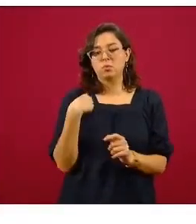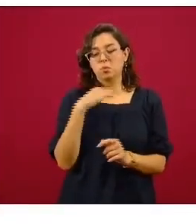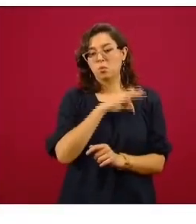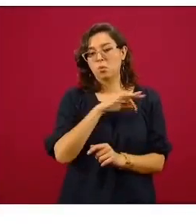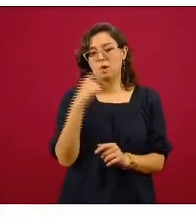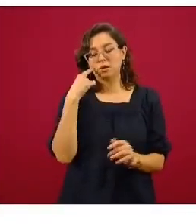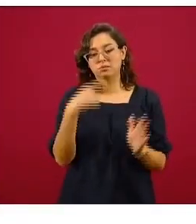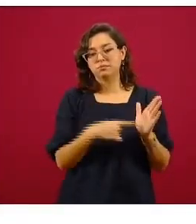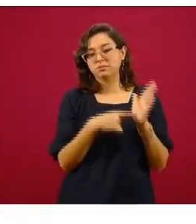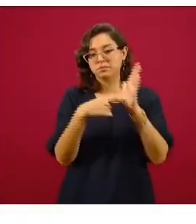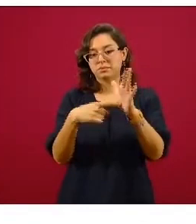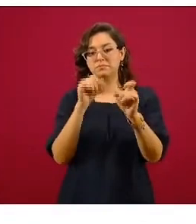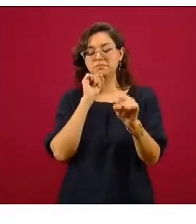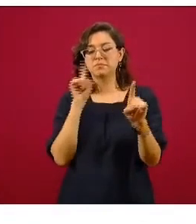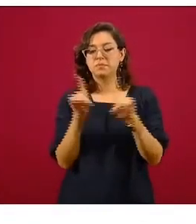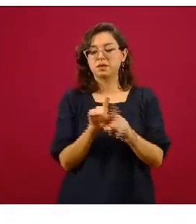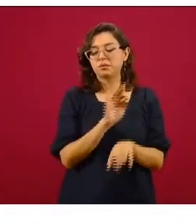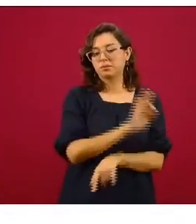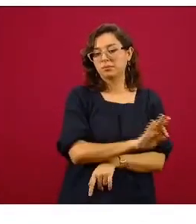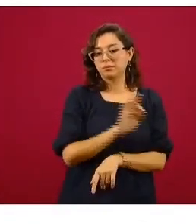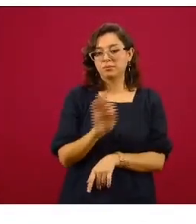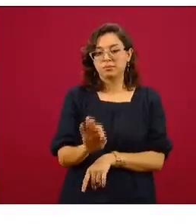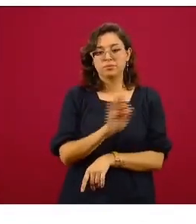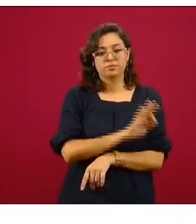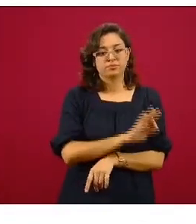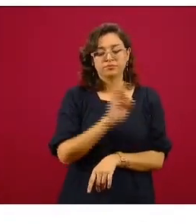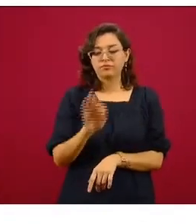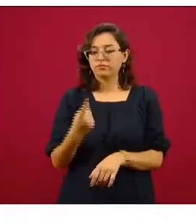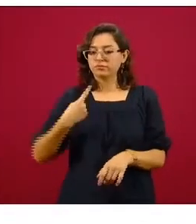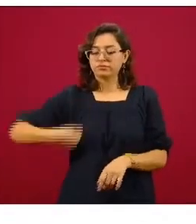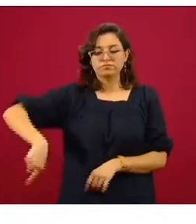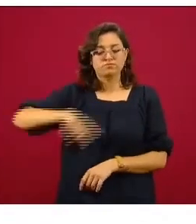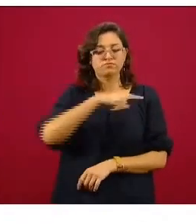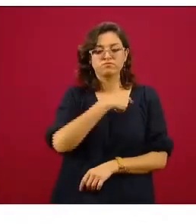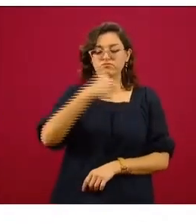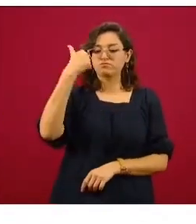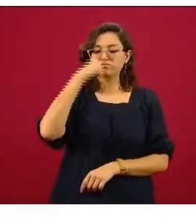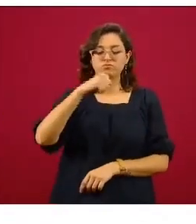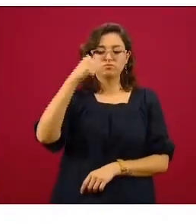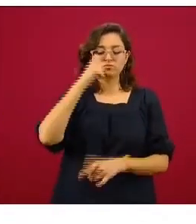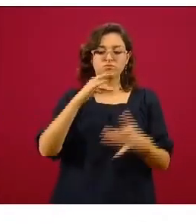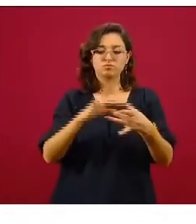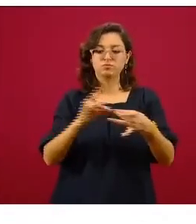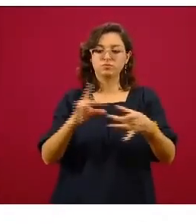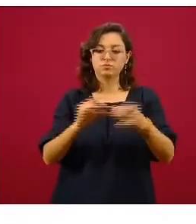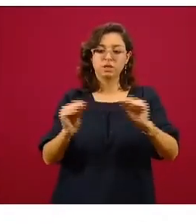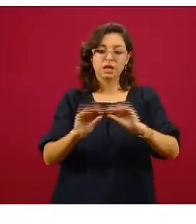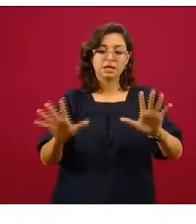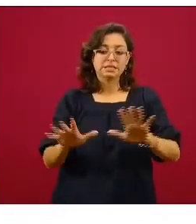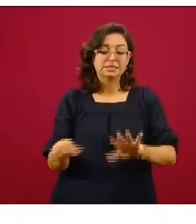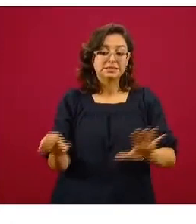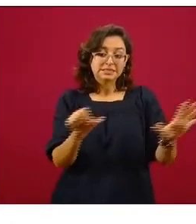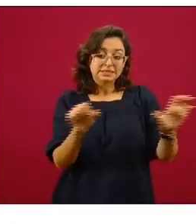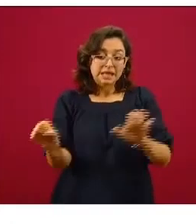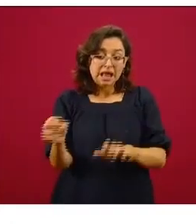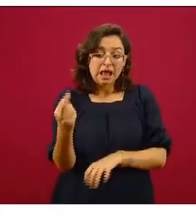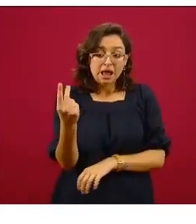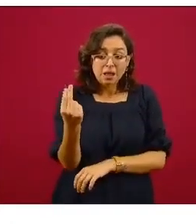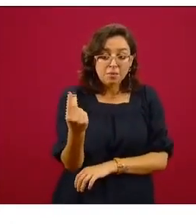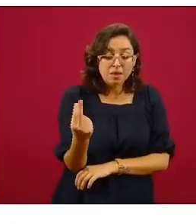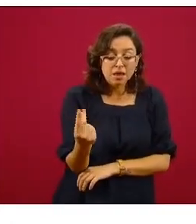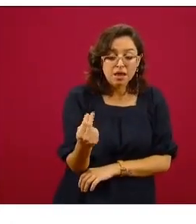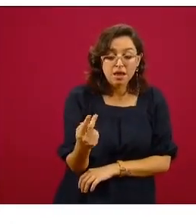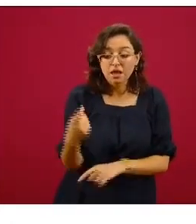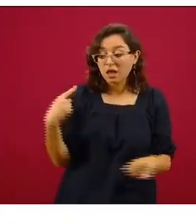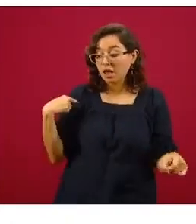que tienen en el tiempo, recordando siempre, y hemos sido muy explícitos, que no son 625 defunciones que hayan